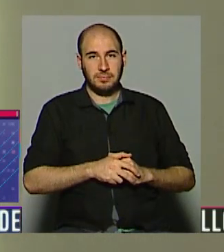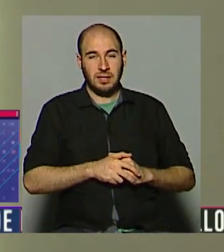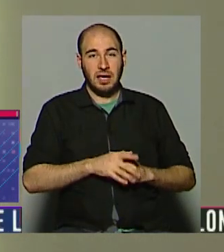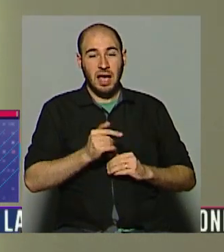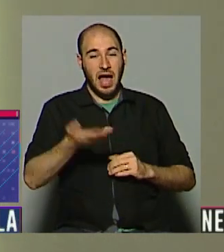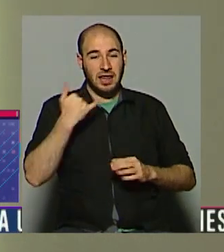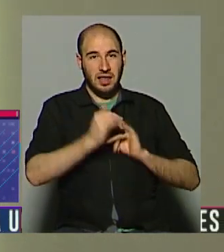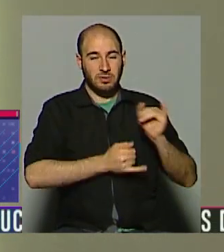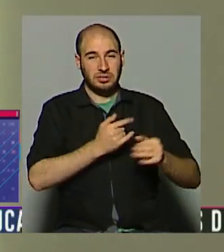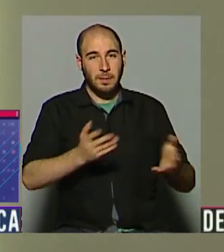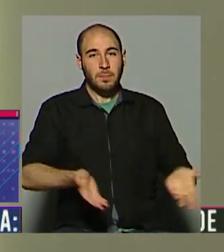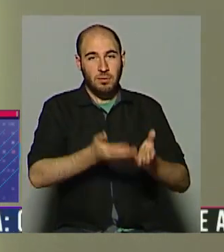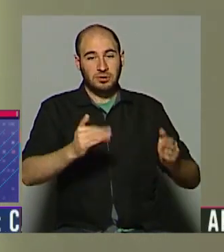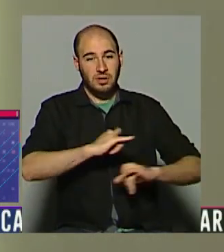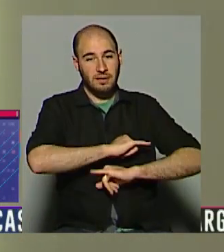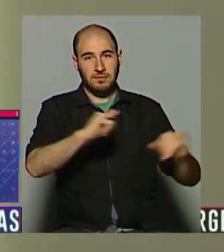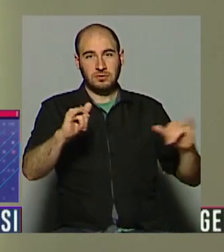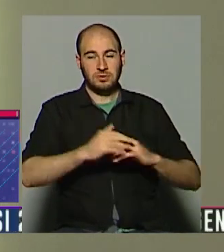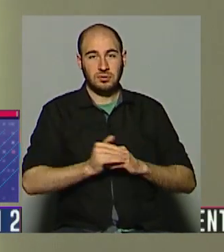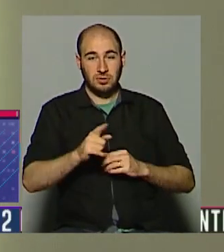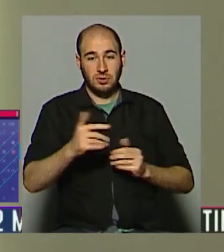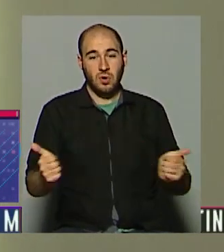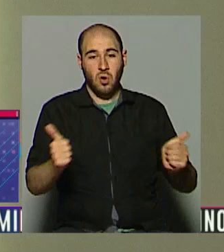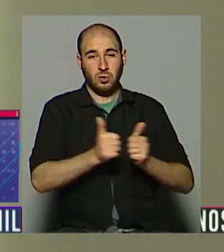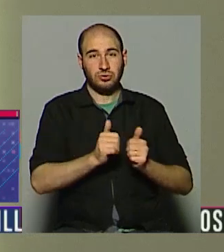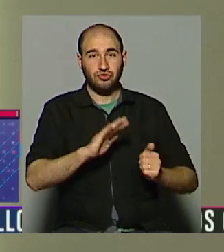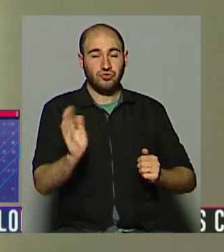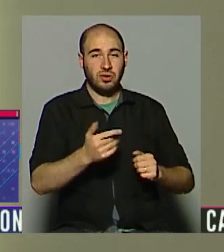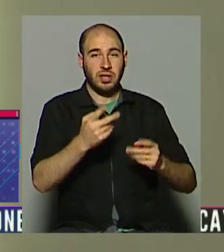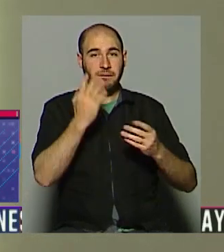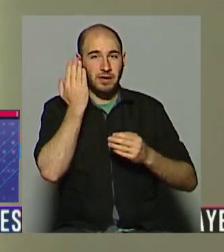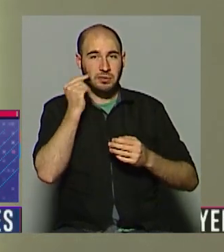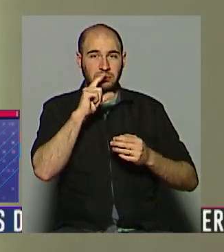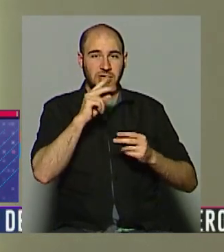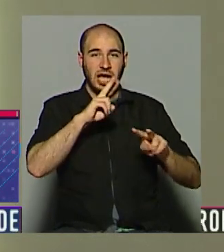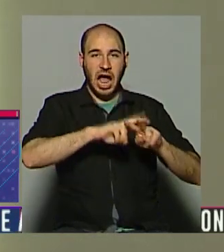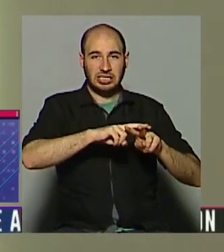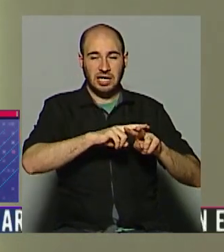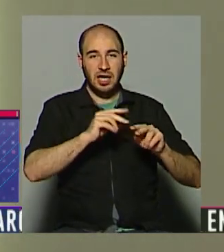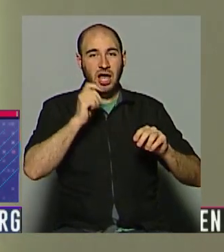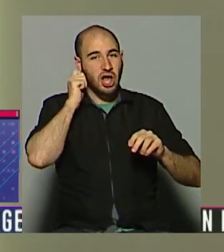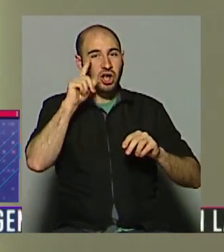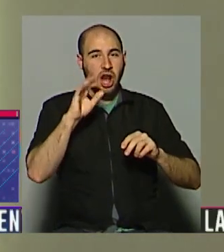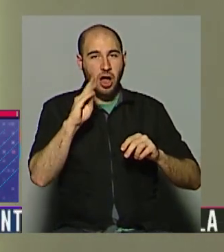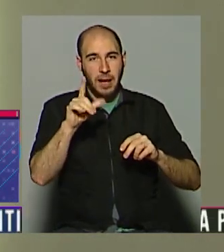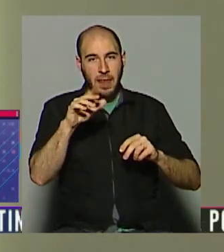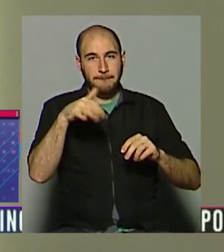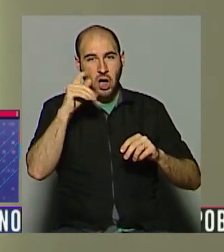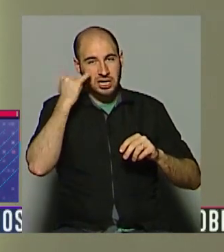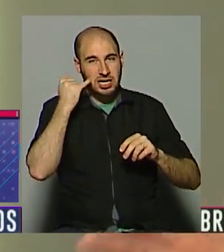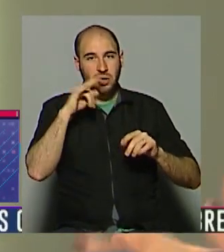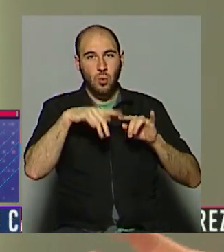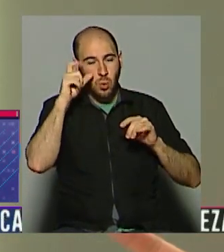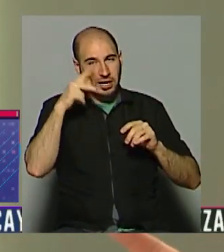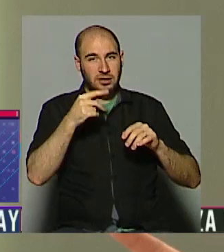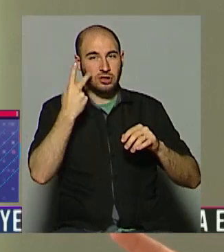como dije anteriormente, de promoción y difusión. Ajá. Nos pueden acompañar todos desde las redes con ¿sí? el hashtag Global Money Week 2019. Y